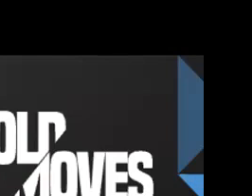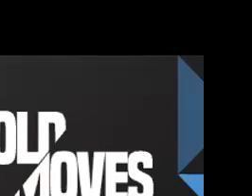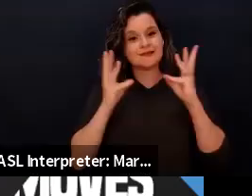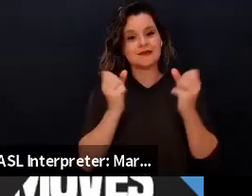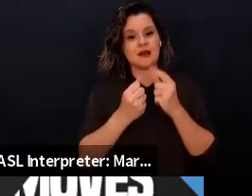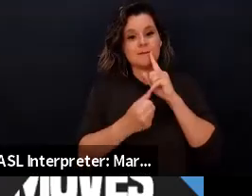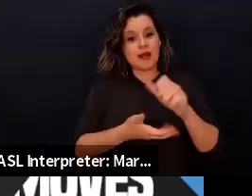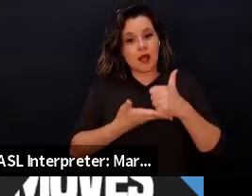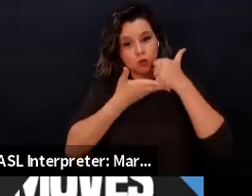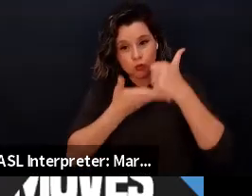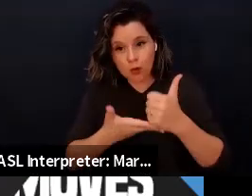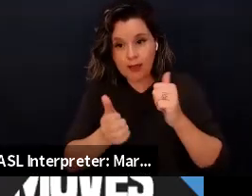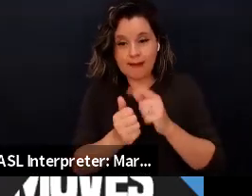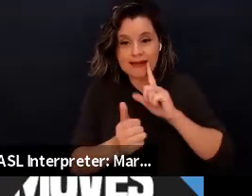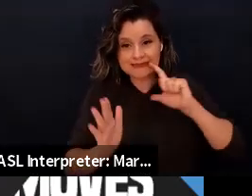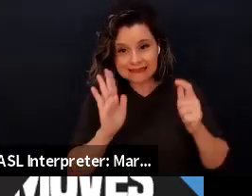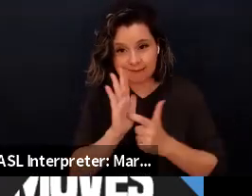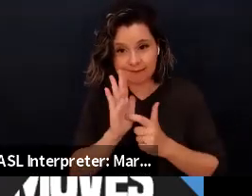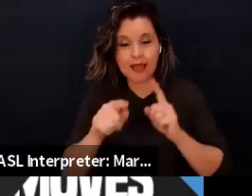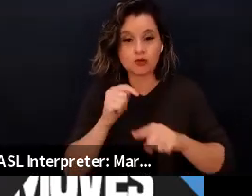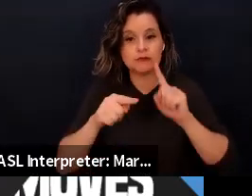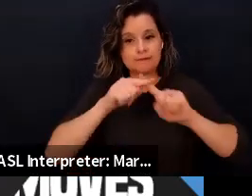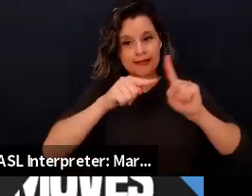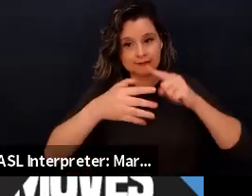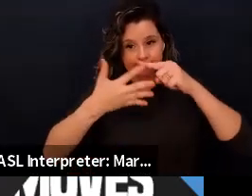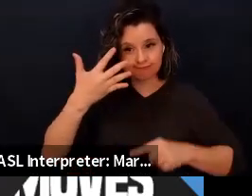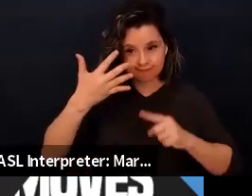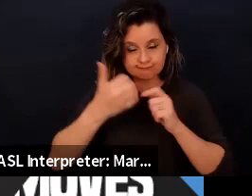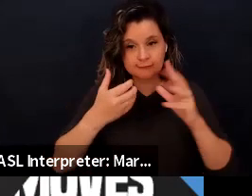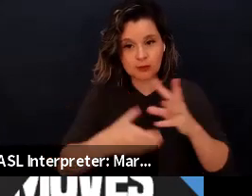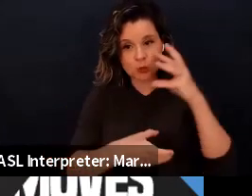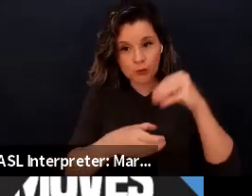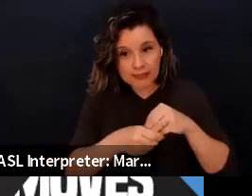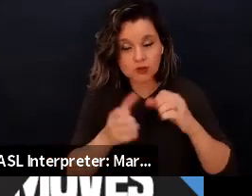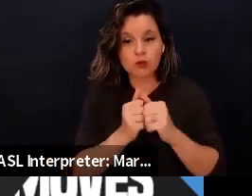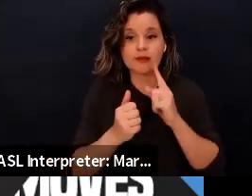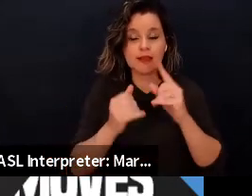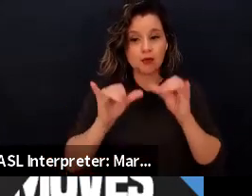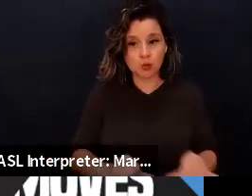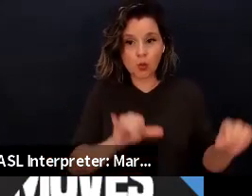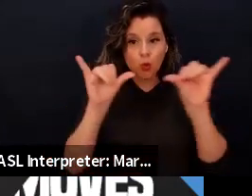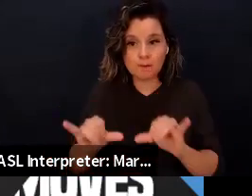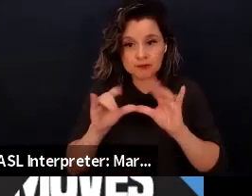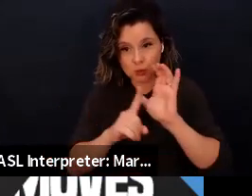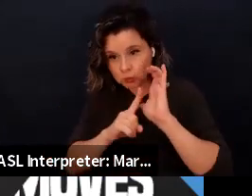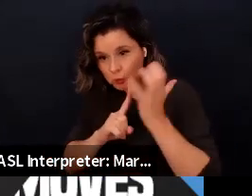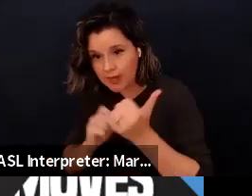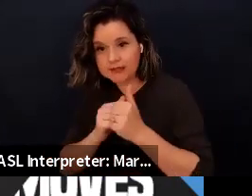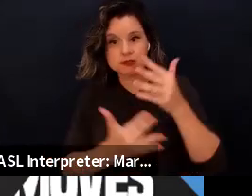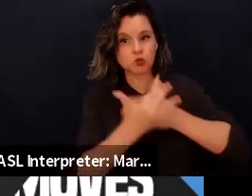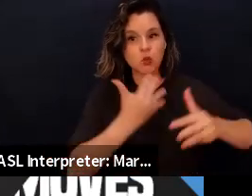a poder identificar los factores influyentes, incluyendo las normas culturales y sociales